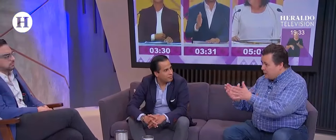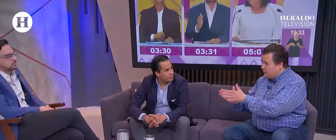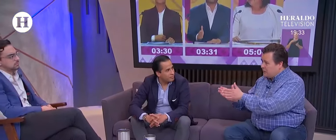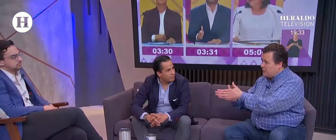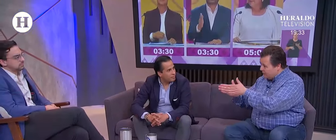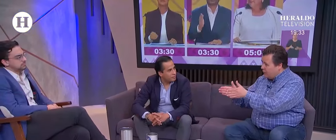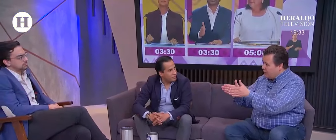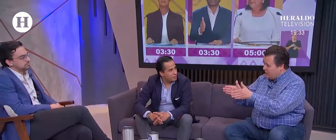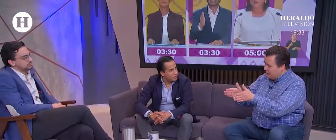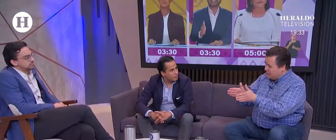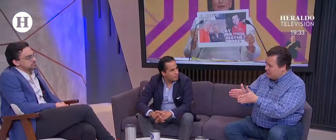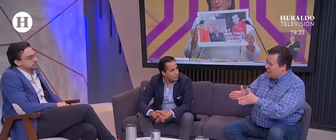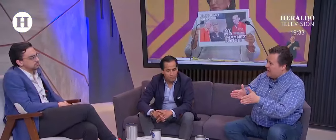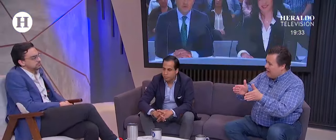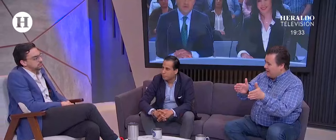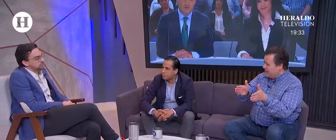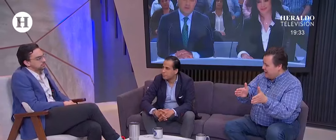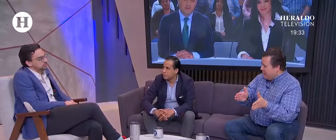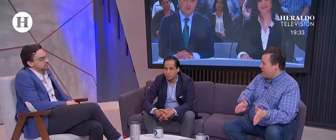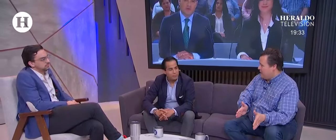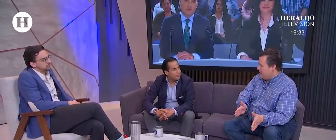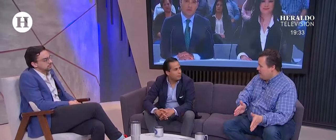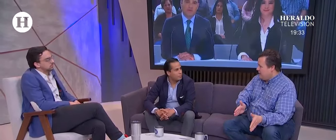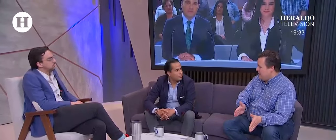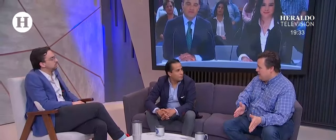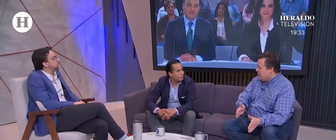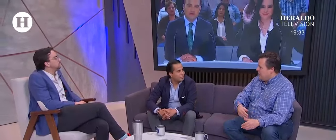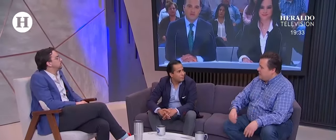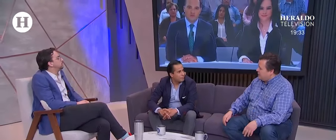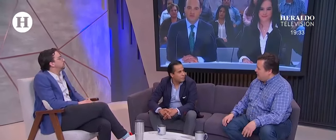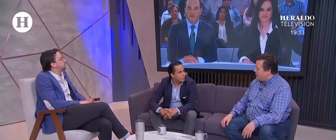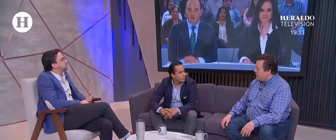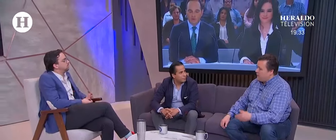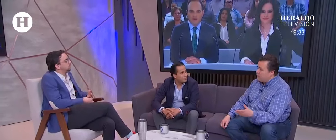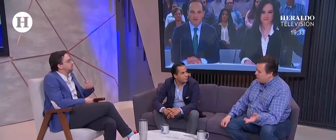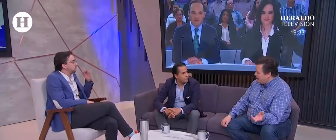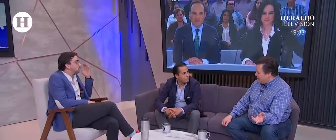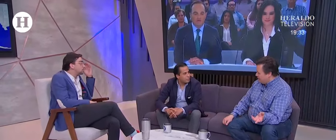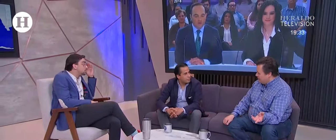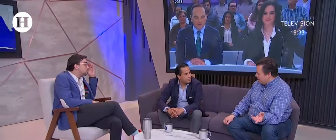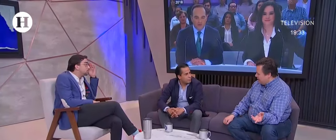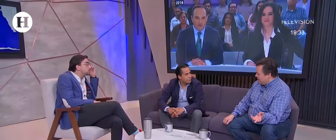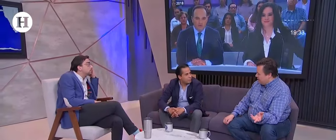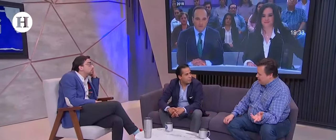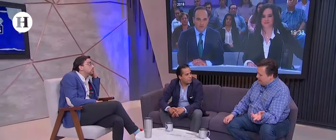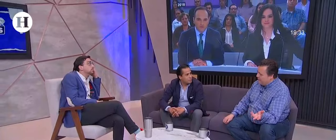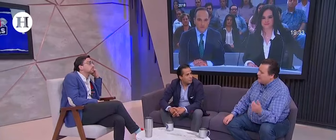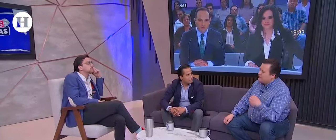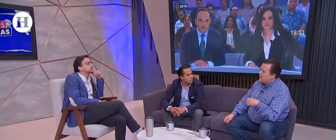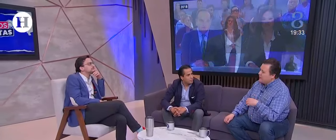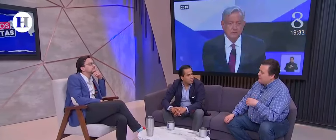pero después de esto hemos estado yéndonos hacia abajo y si lo que más recordamos de los